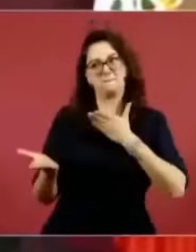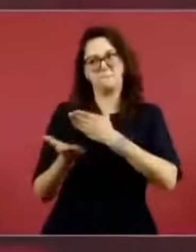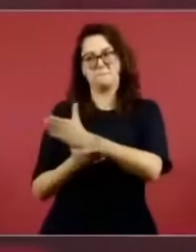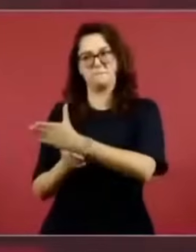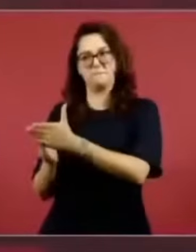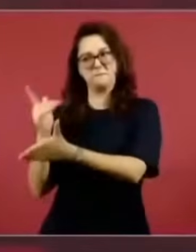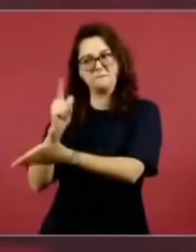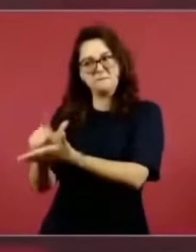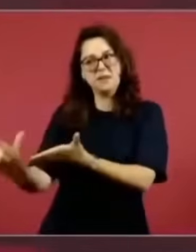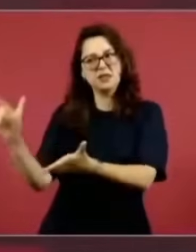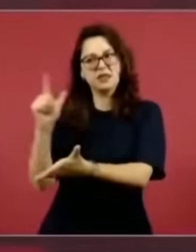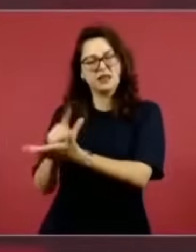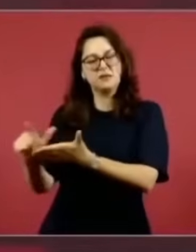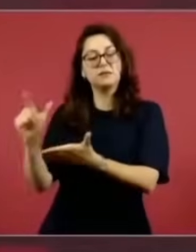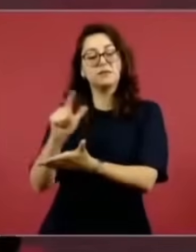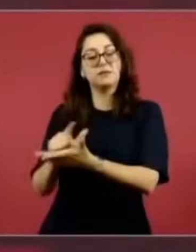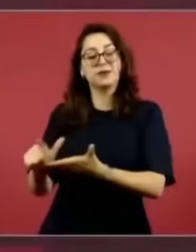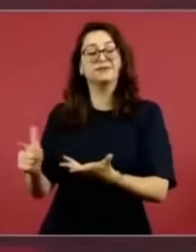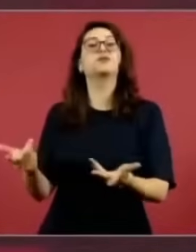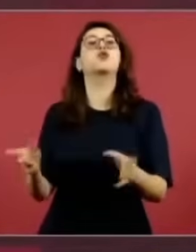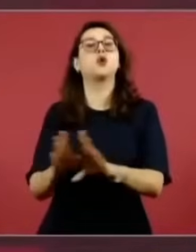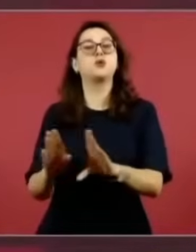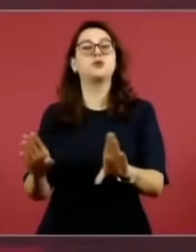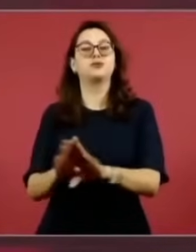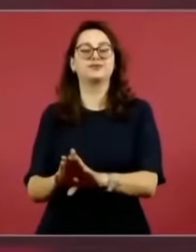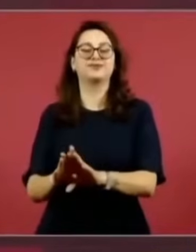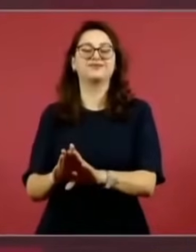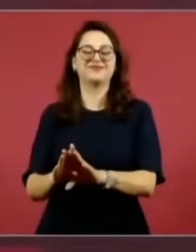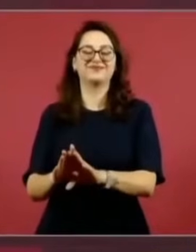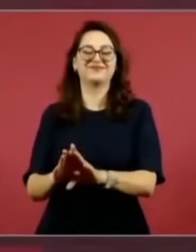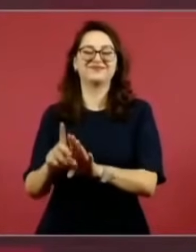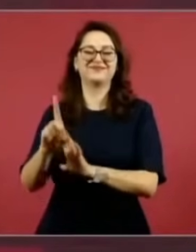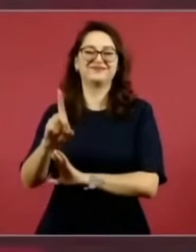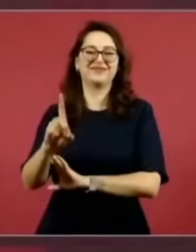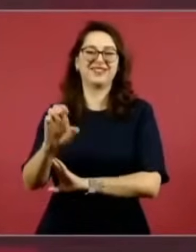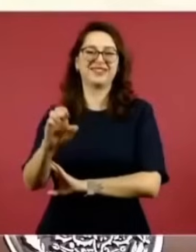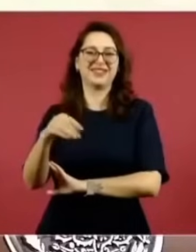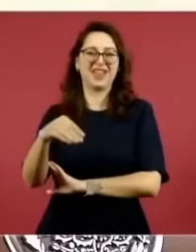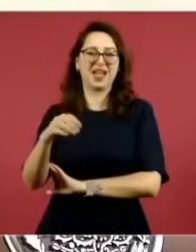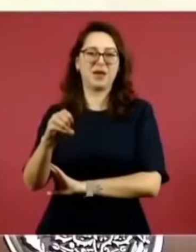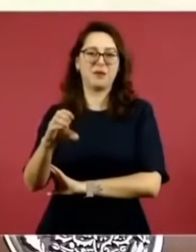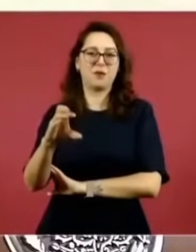deshonesto? Pues con la democracia. Es el pueblo.